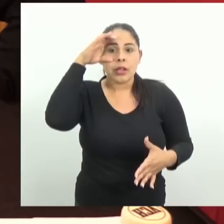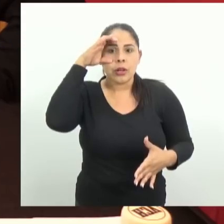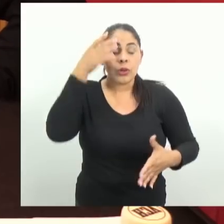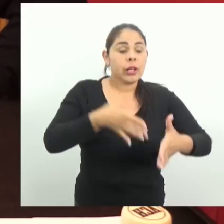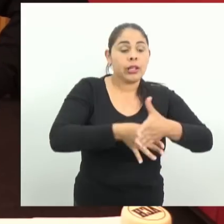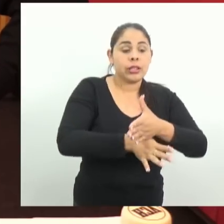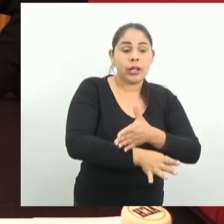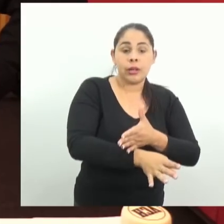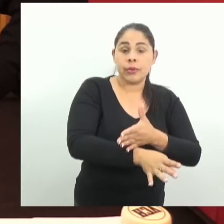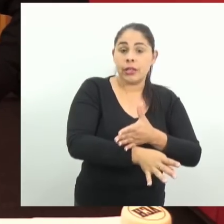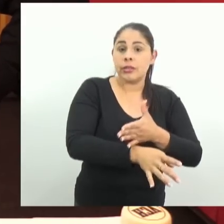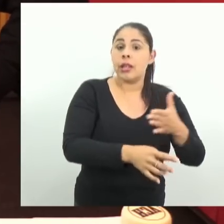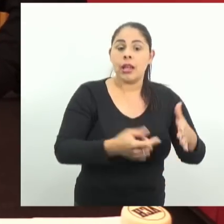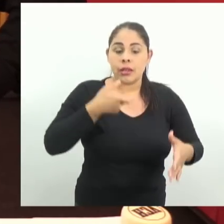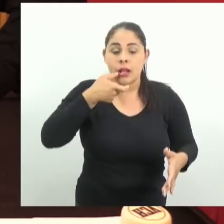Esa palabra,